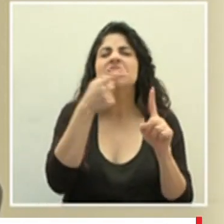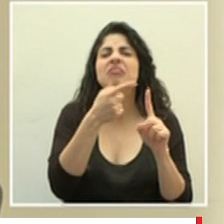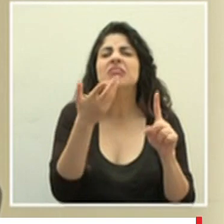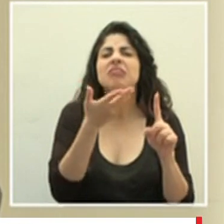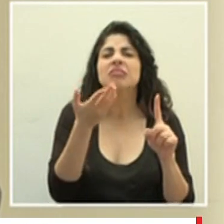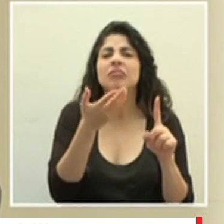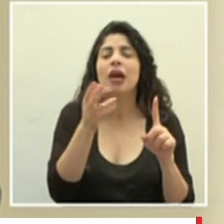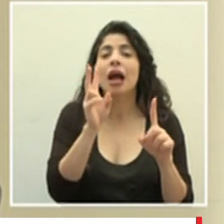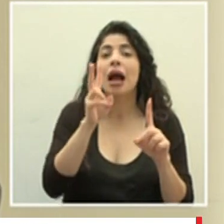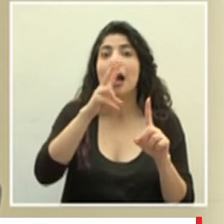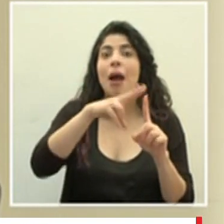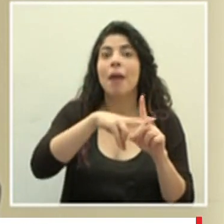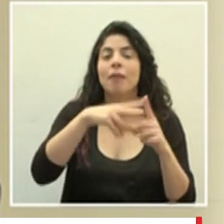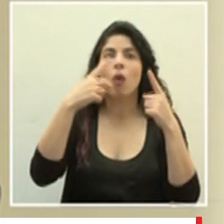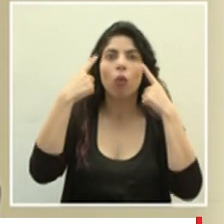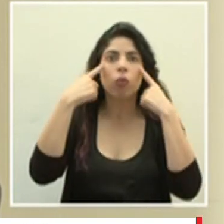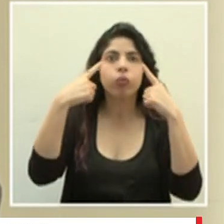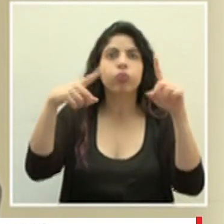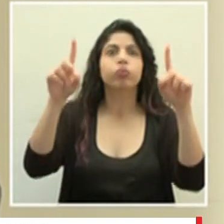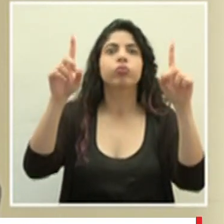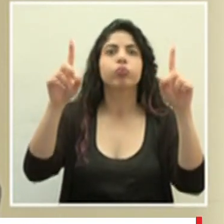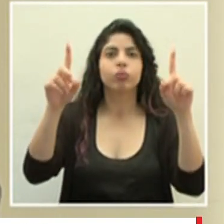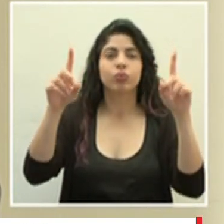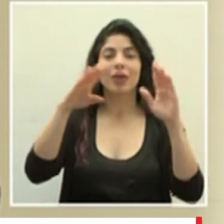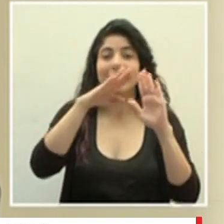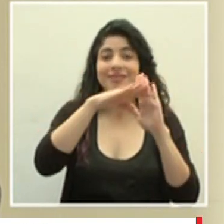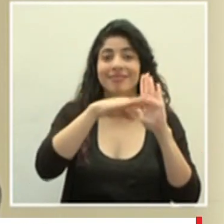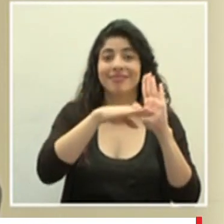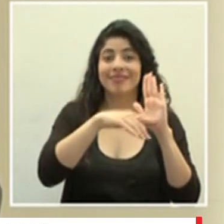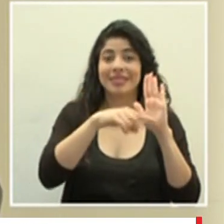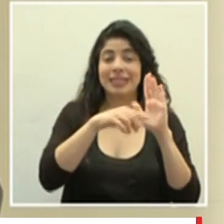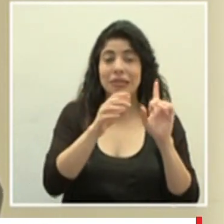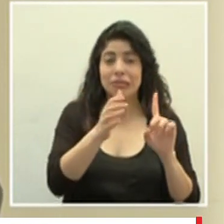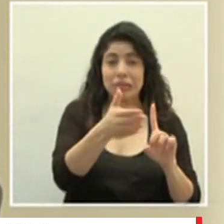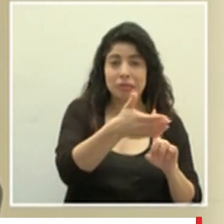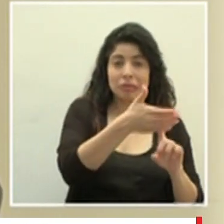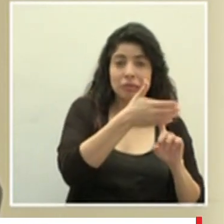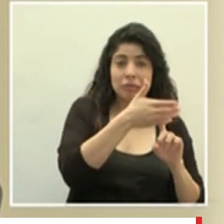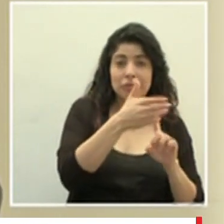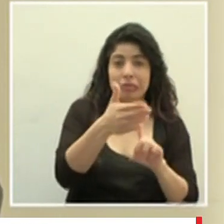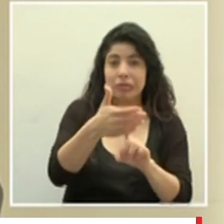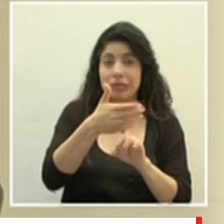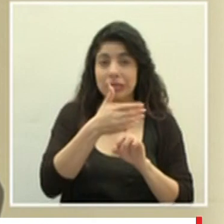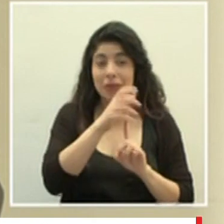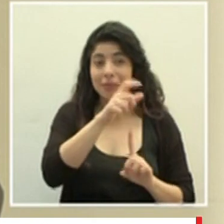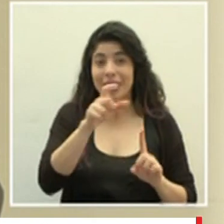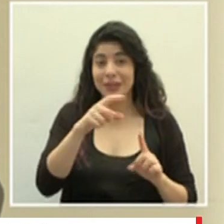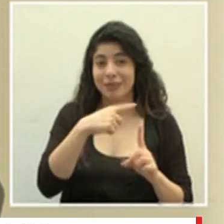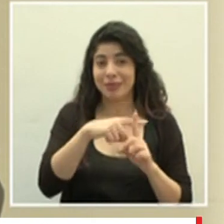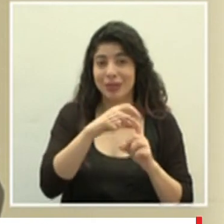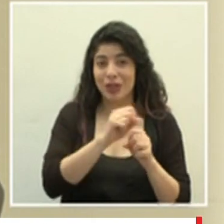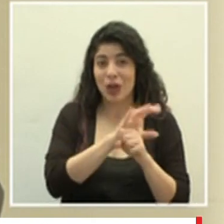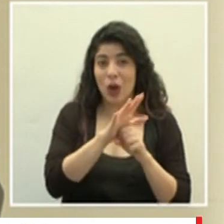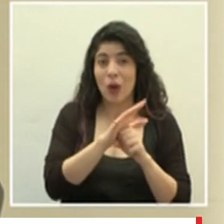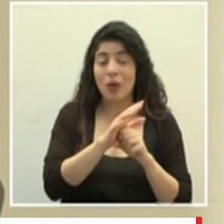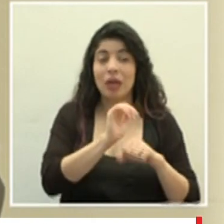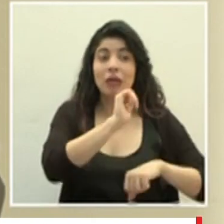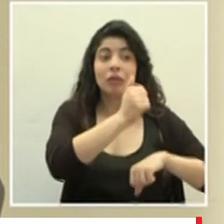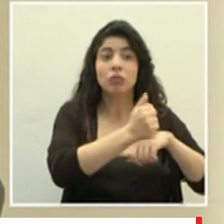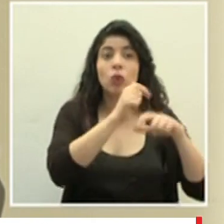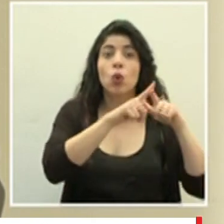la aplicación exitosa de las medidas de contención primaria para casos positivos en centros de